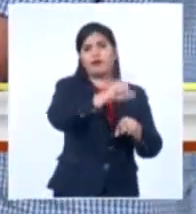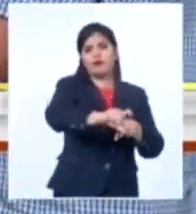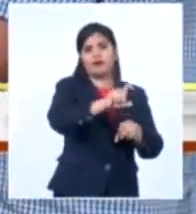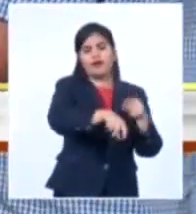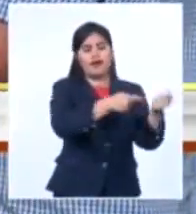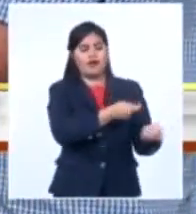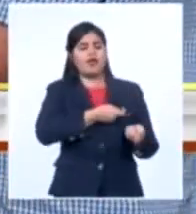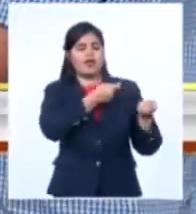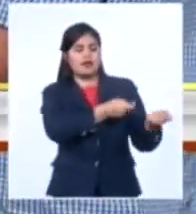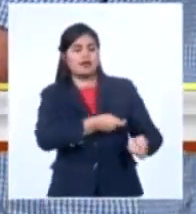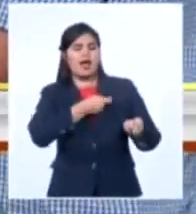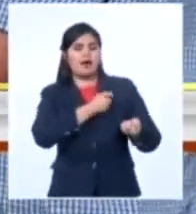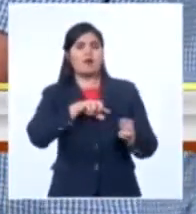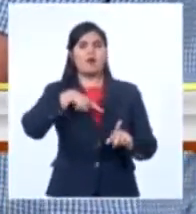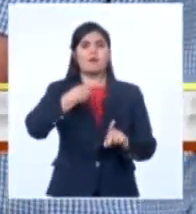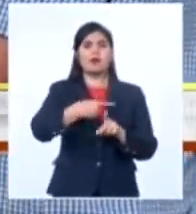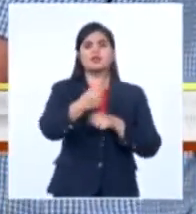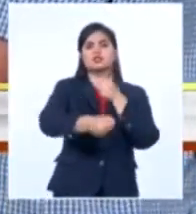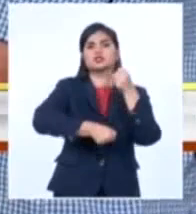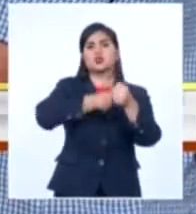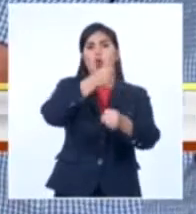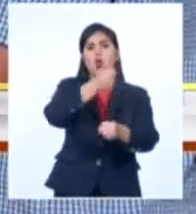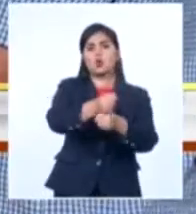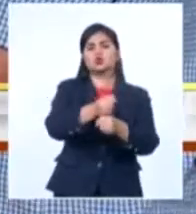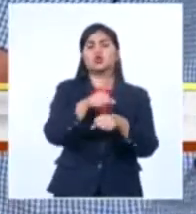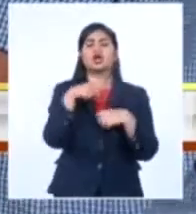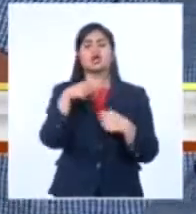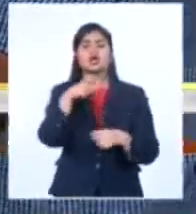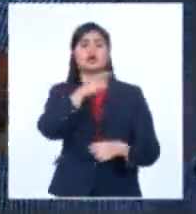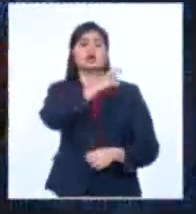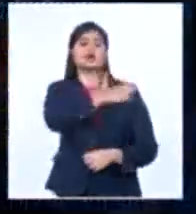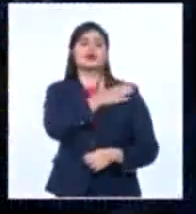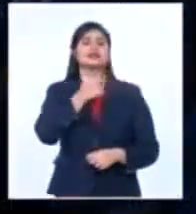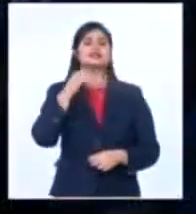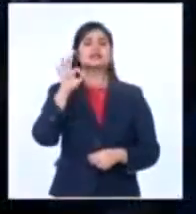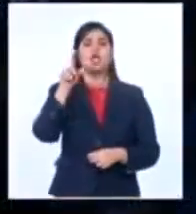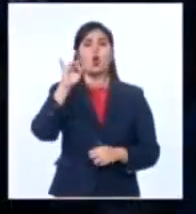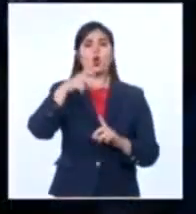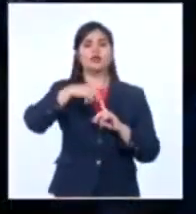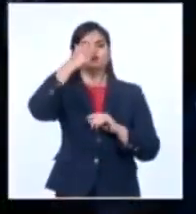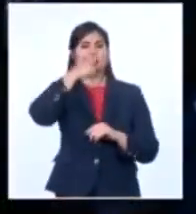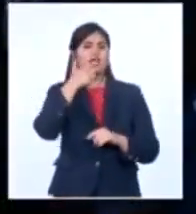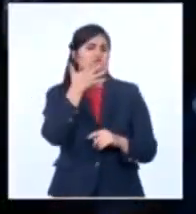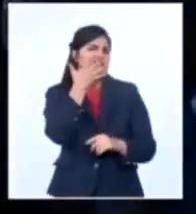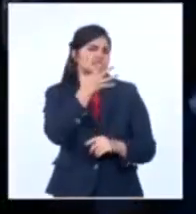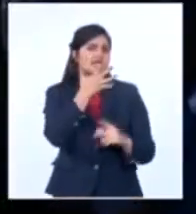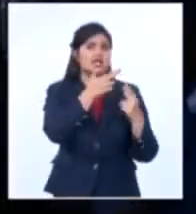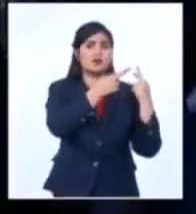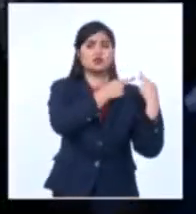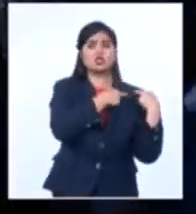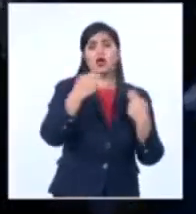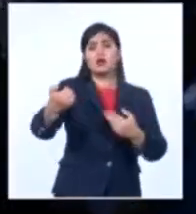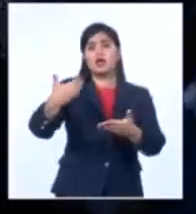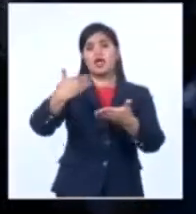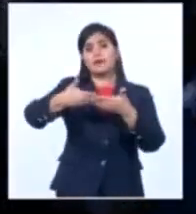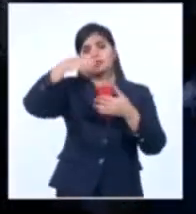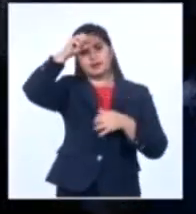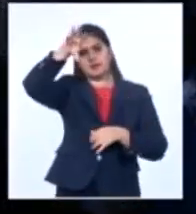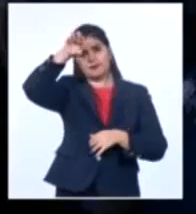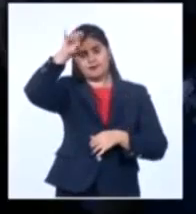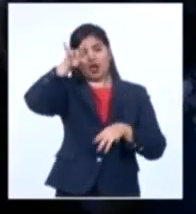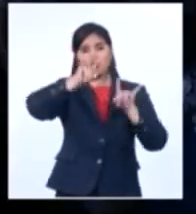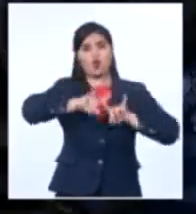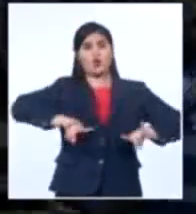zeolita, que es el resultado del trabajo conjunto de la agricultura, la empresa geominera y la Universidad Central Marta Abreu de Las